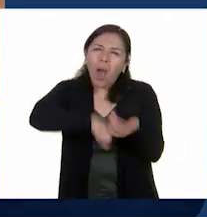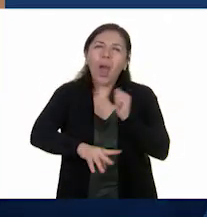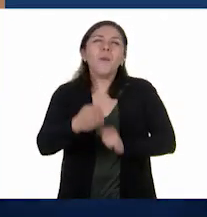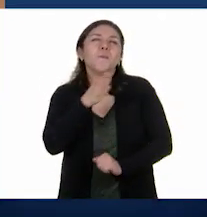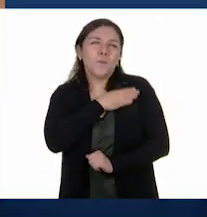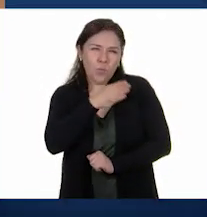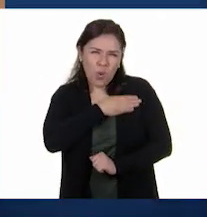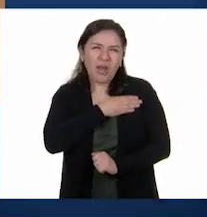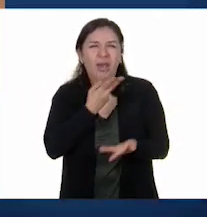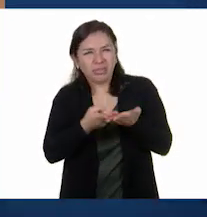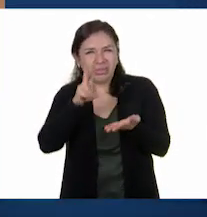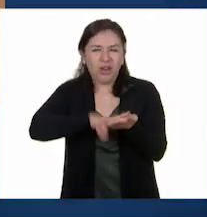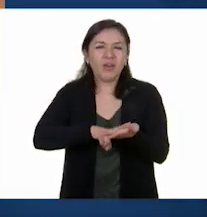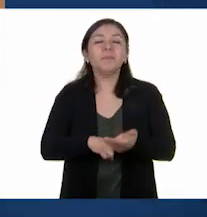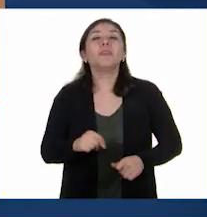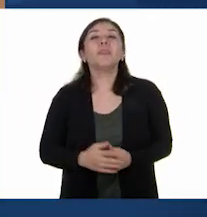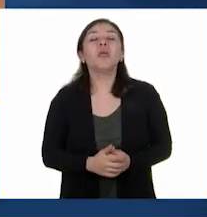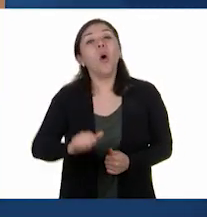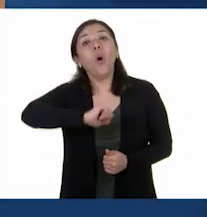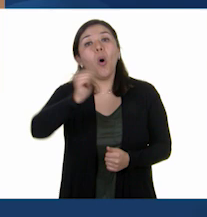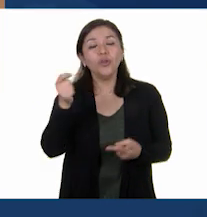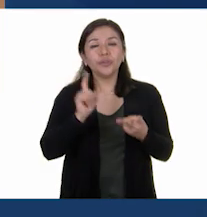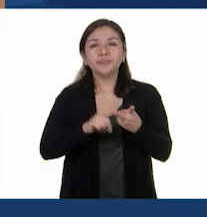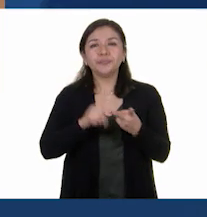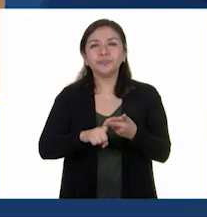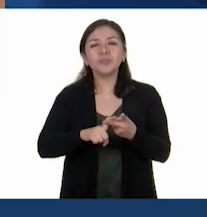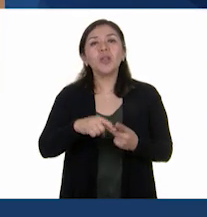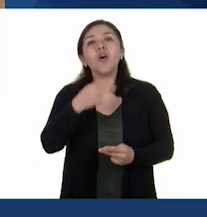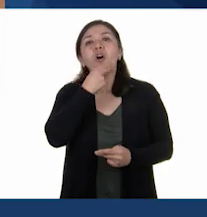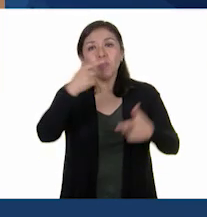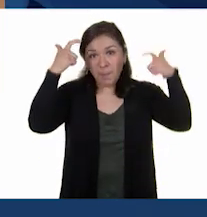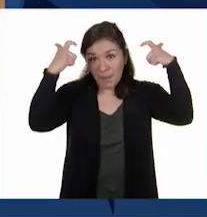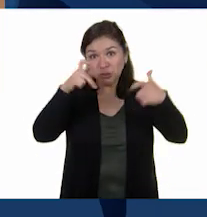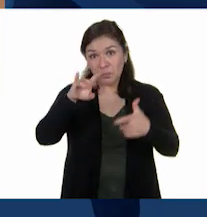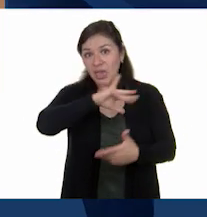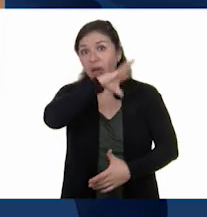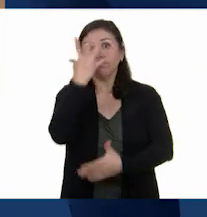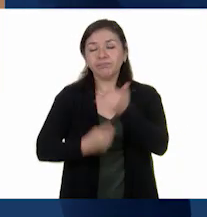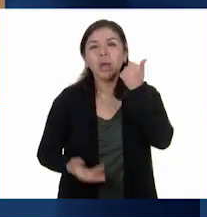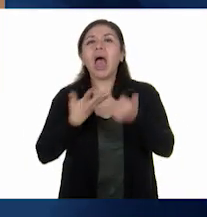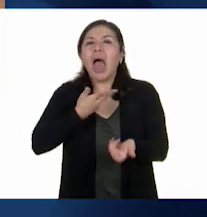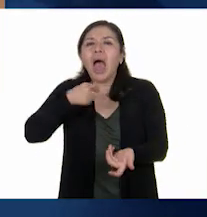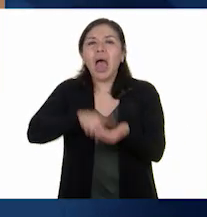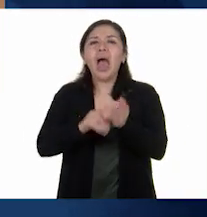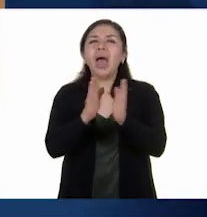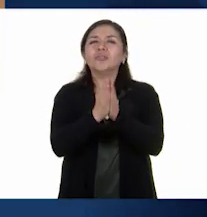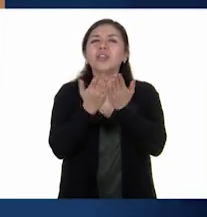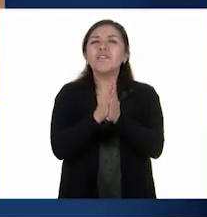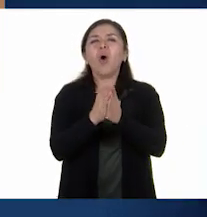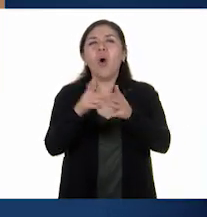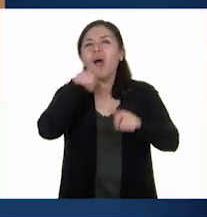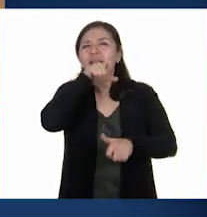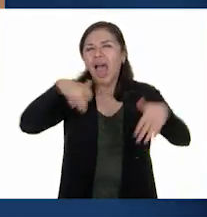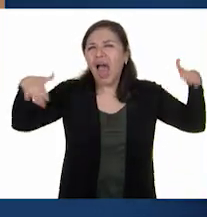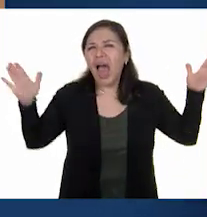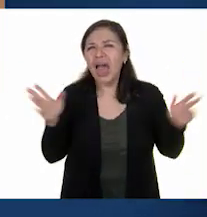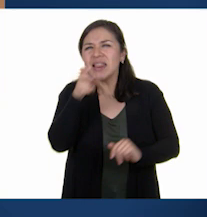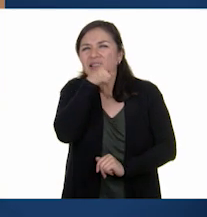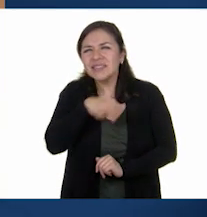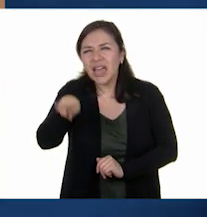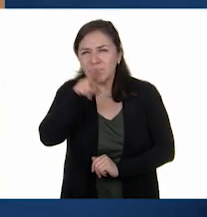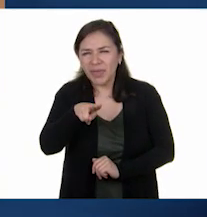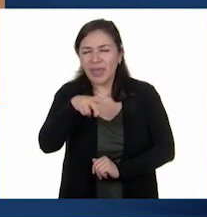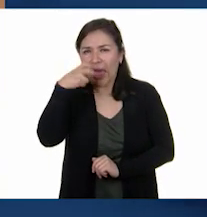buen ejemplo de ello es el apartado La fuga de Pancho Villa, incluido en El Águila y la Serpiente, que, como el título lo